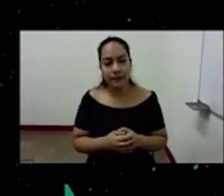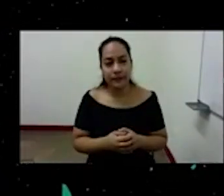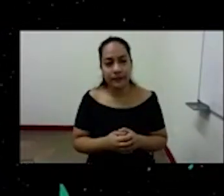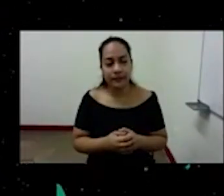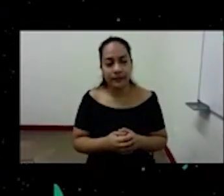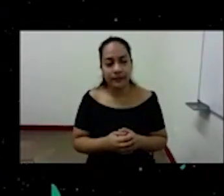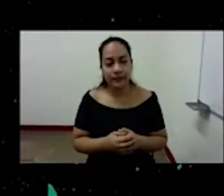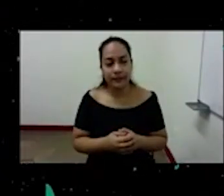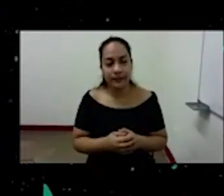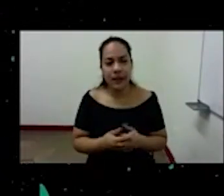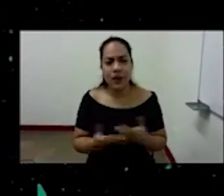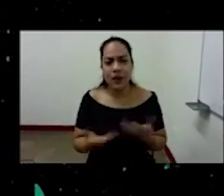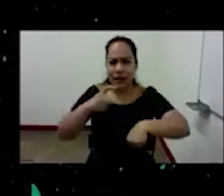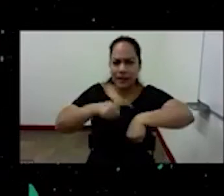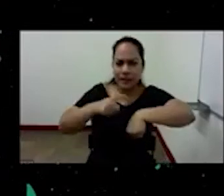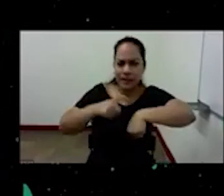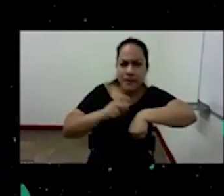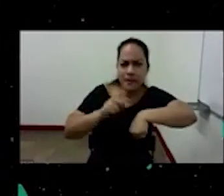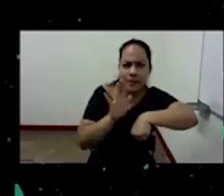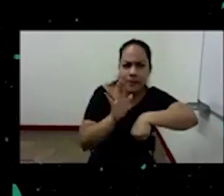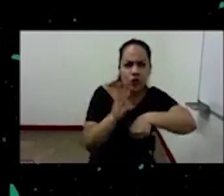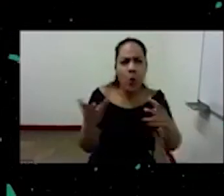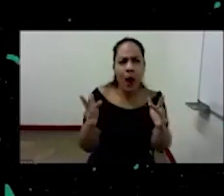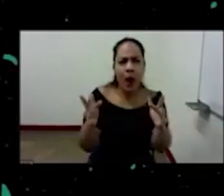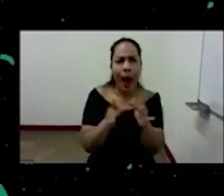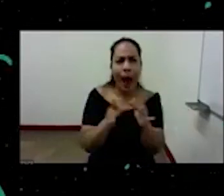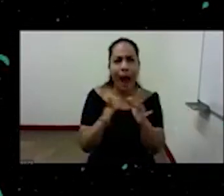En los tiempos de la razón apolínea,